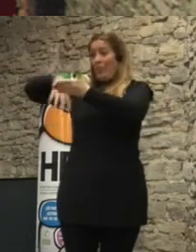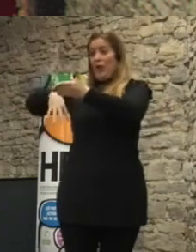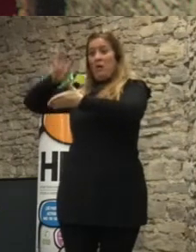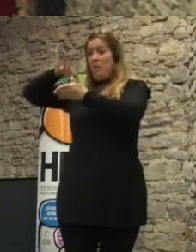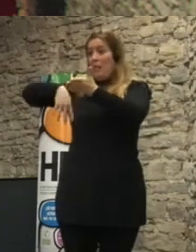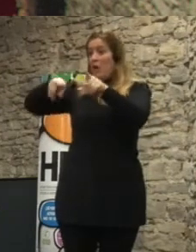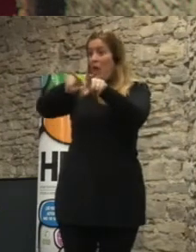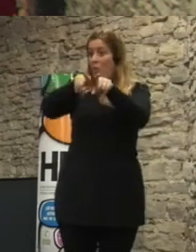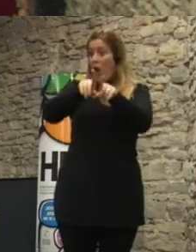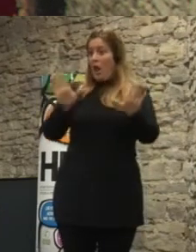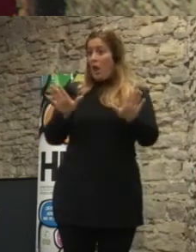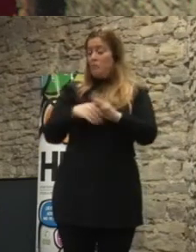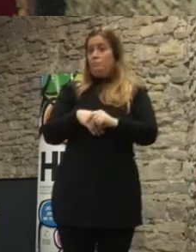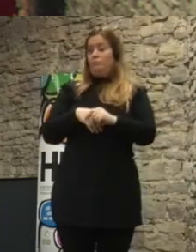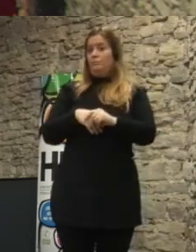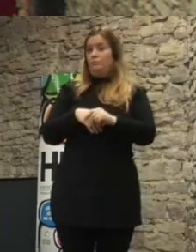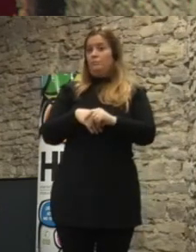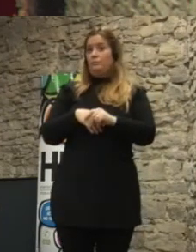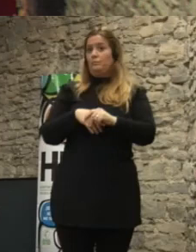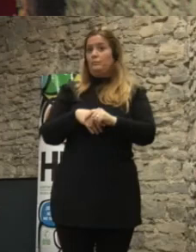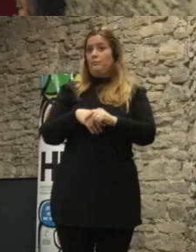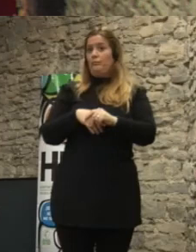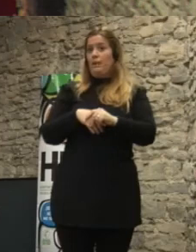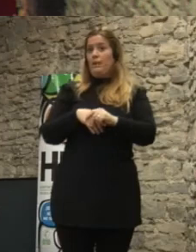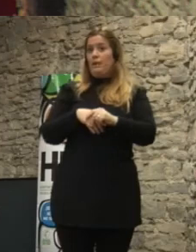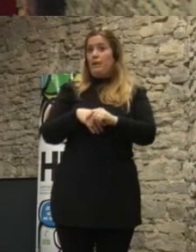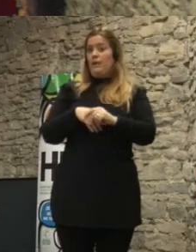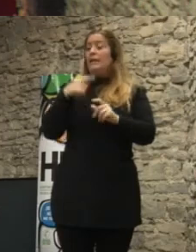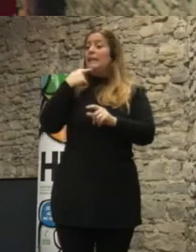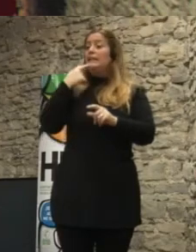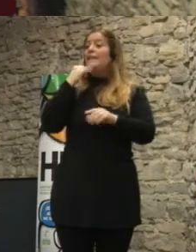exactamente lo mismo. Según Eustat, en los últimos